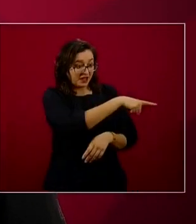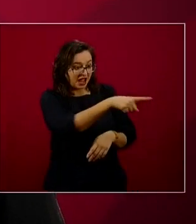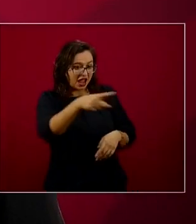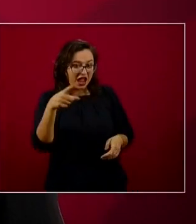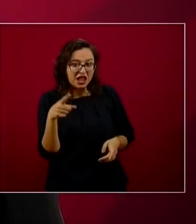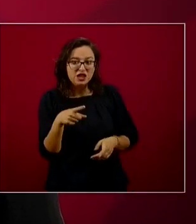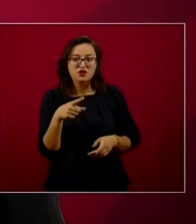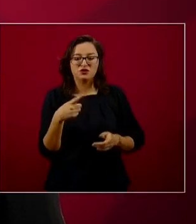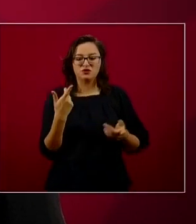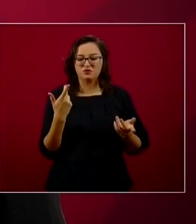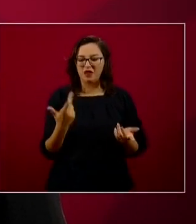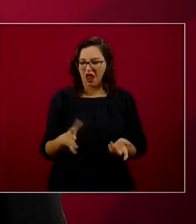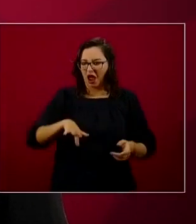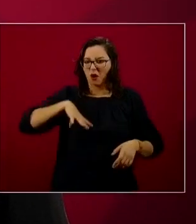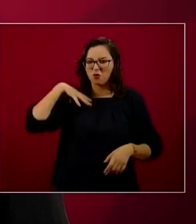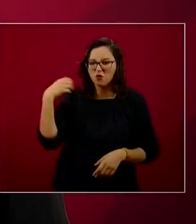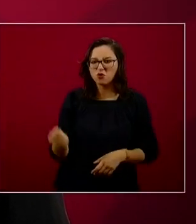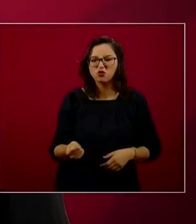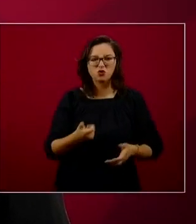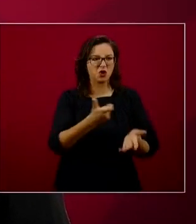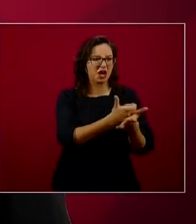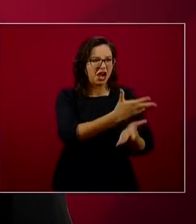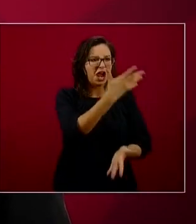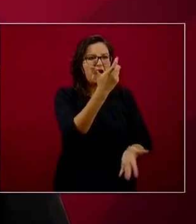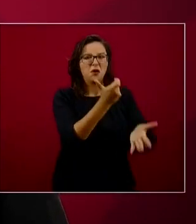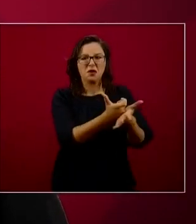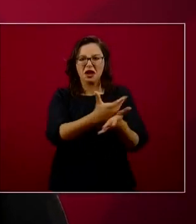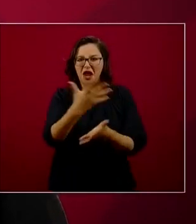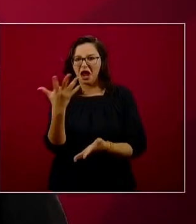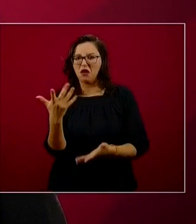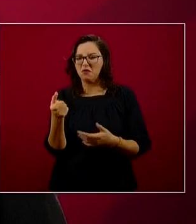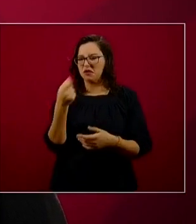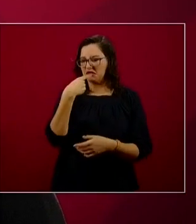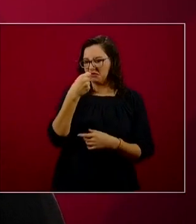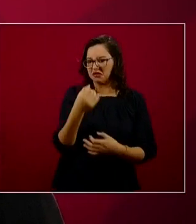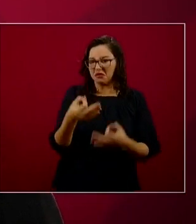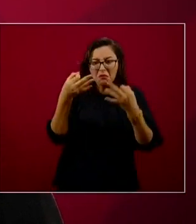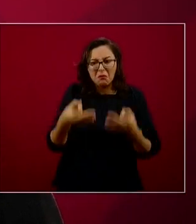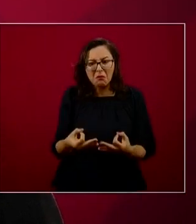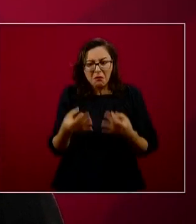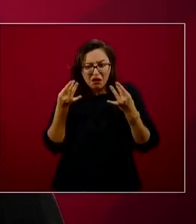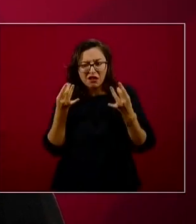elevados los medicamentos de mala calidad